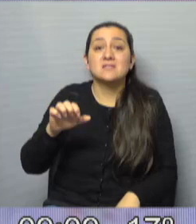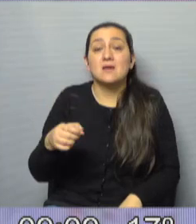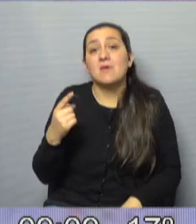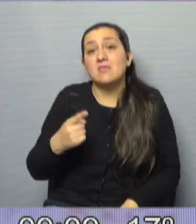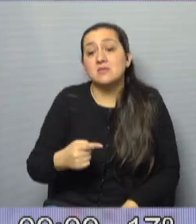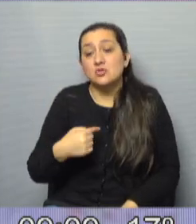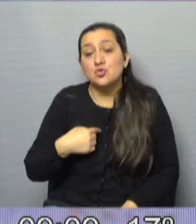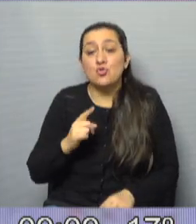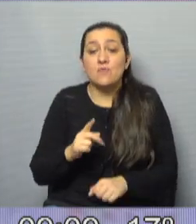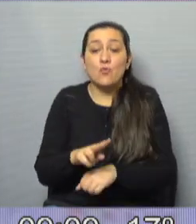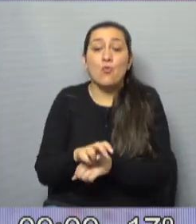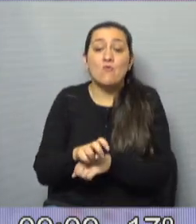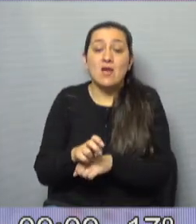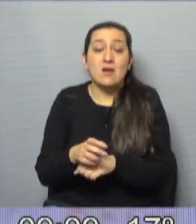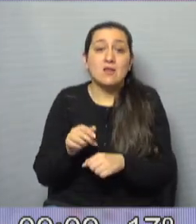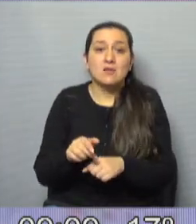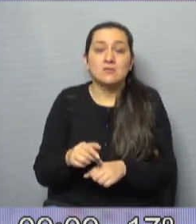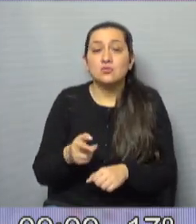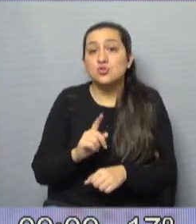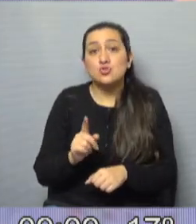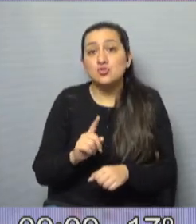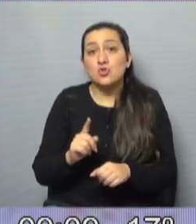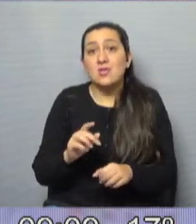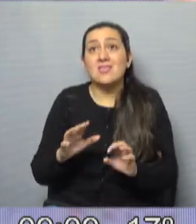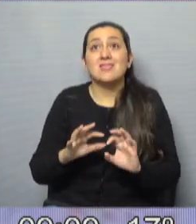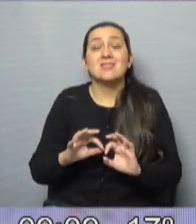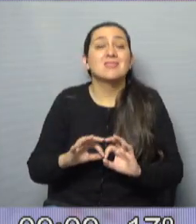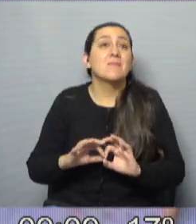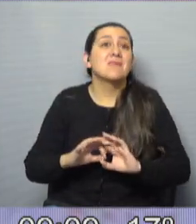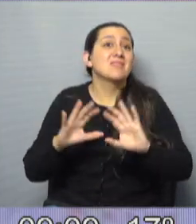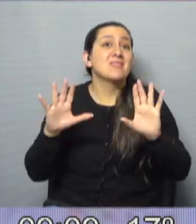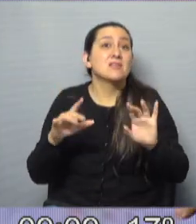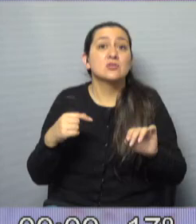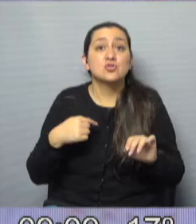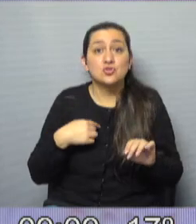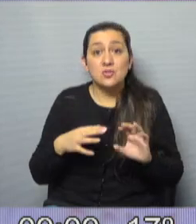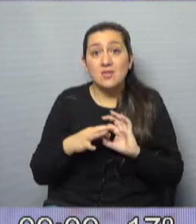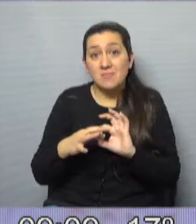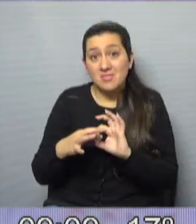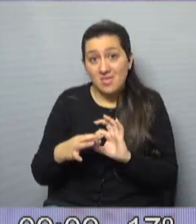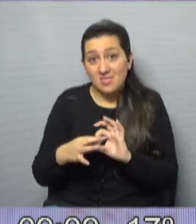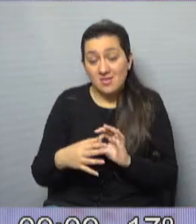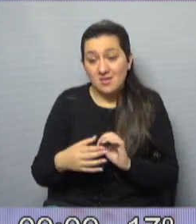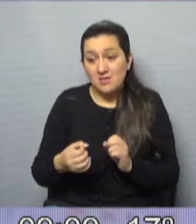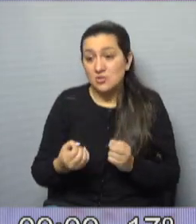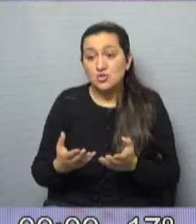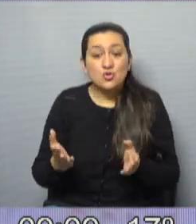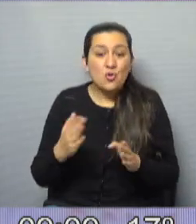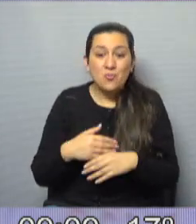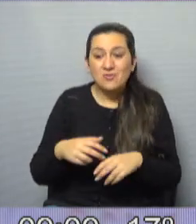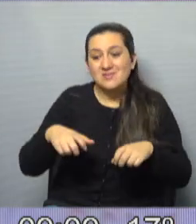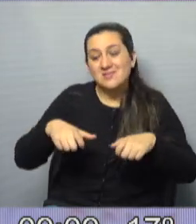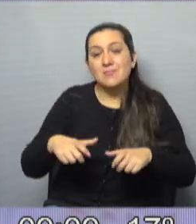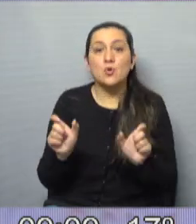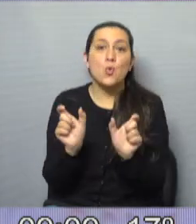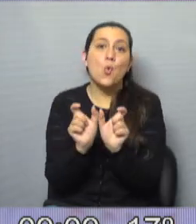rentabilidad, yo no tengo independencia. Tengo el precio del viaje lo fija la empresa. Lo fija la empresa. No lo fija usted. Yo no tengo manera de sentarme ni con Uber ni con Cabify y